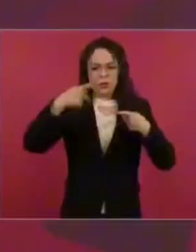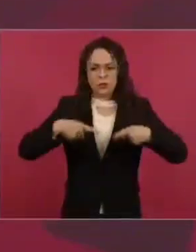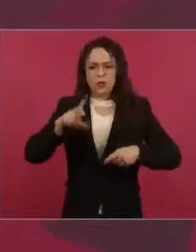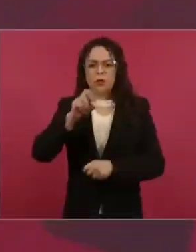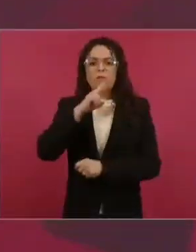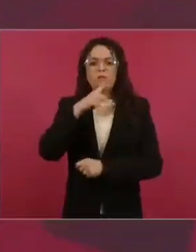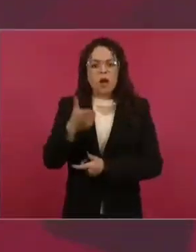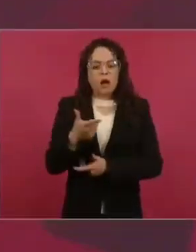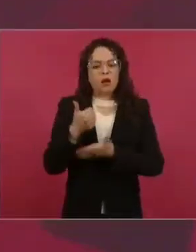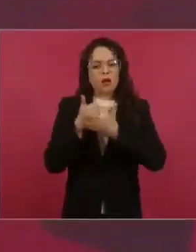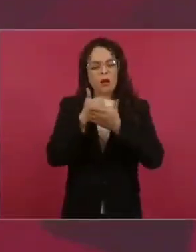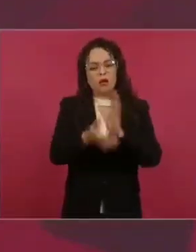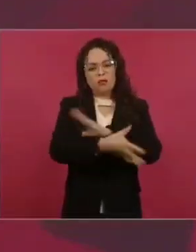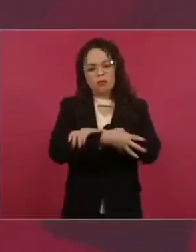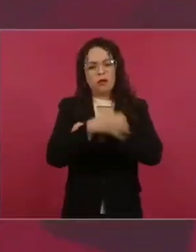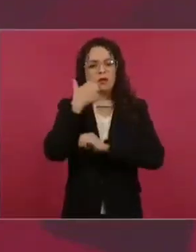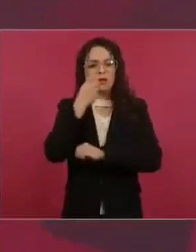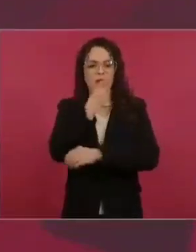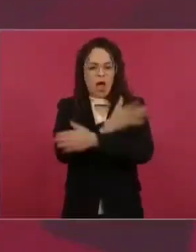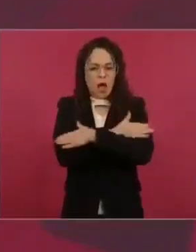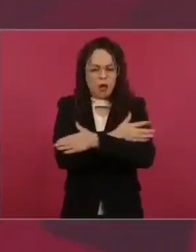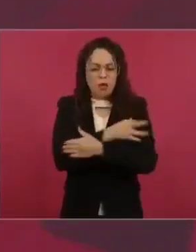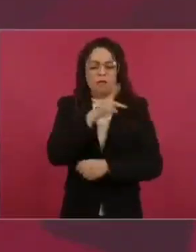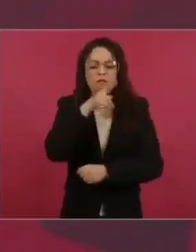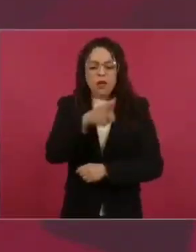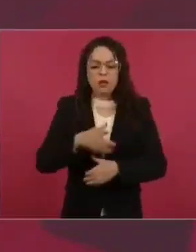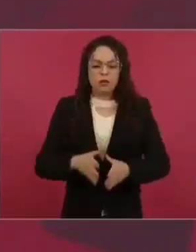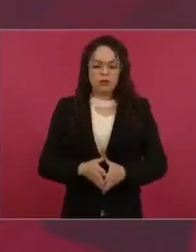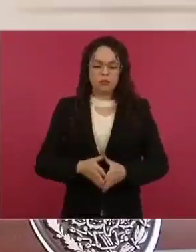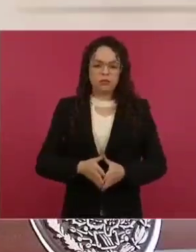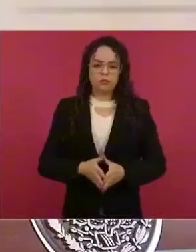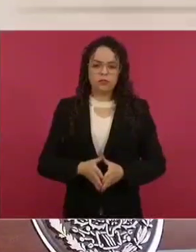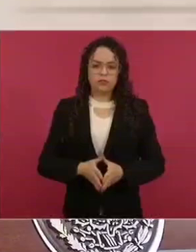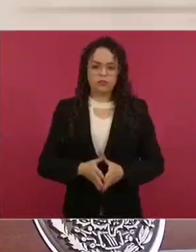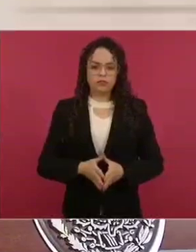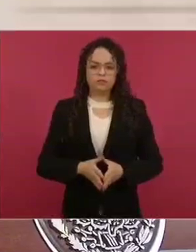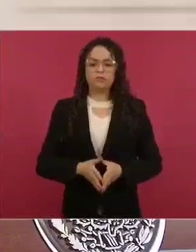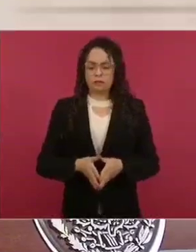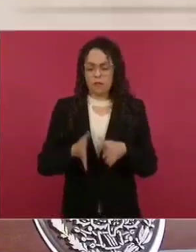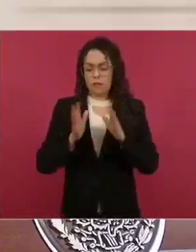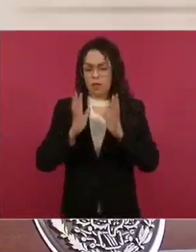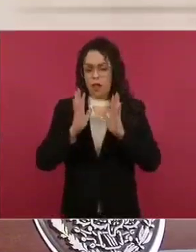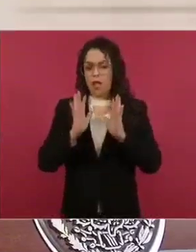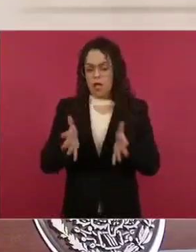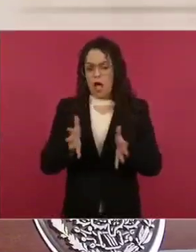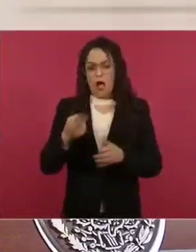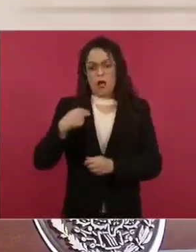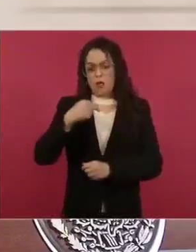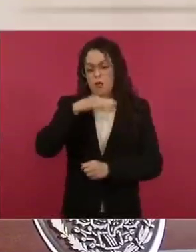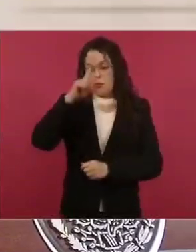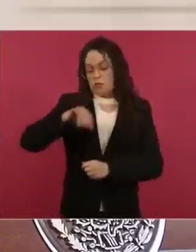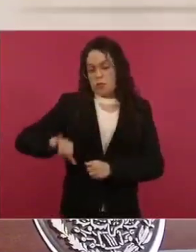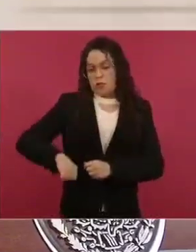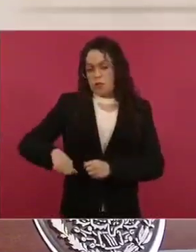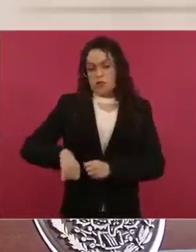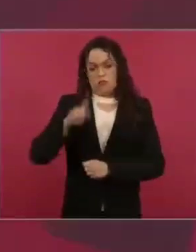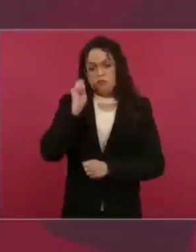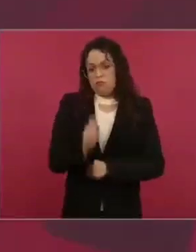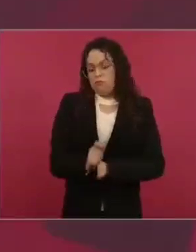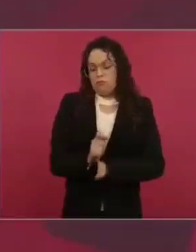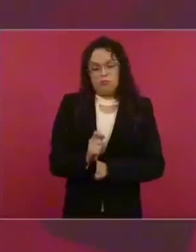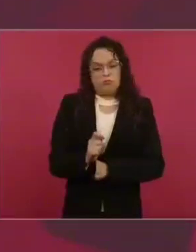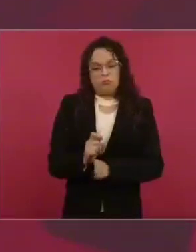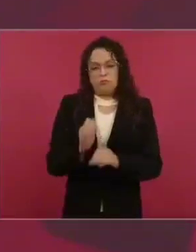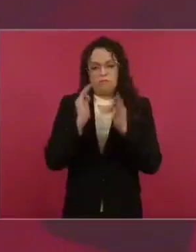hablando por Kenia, había sido entrevistada minutos antes por Luis Cárdenas y pues sacó, como dice él,